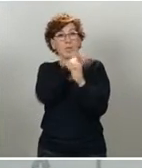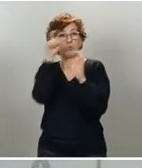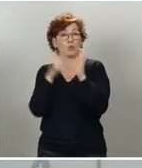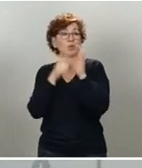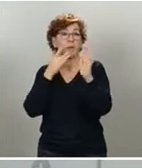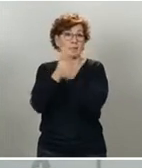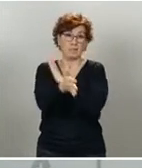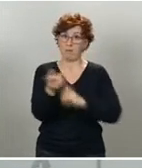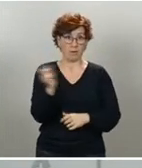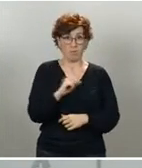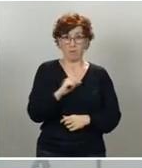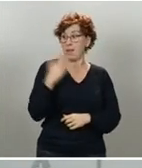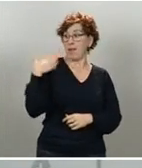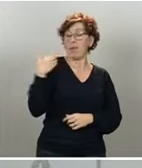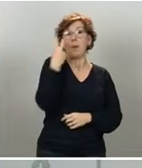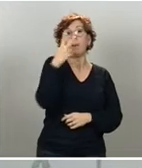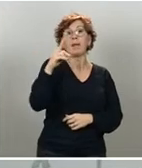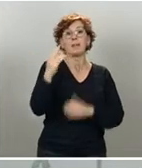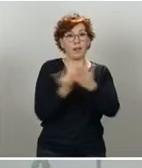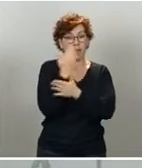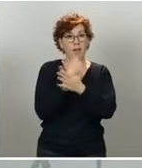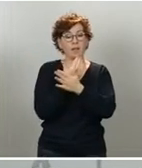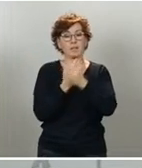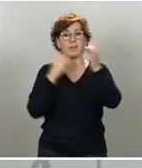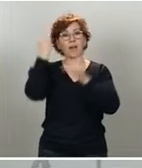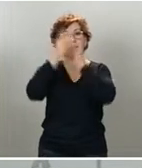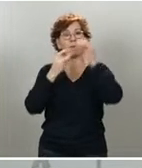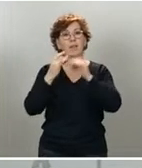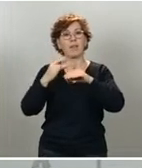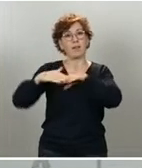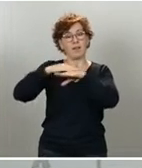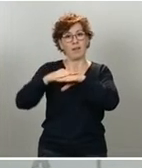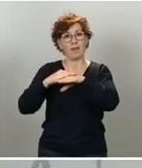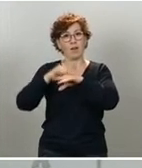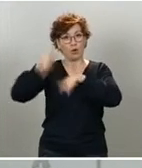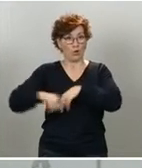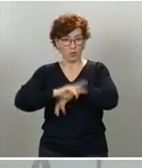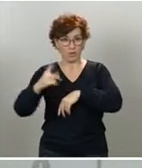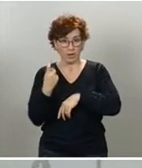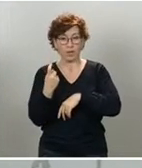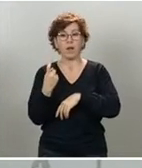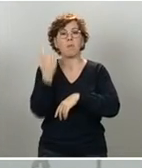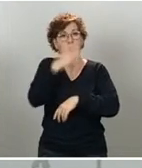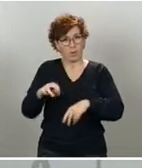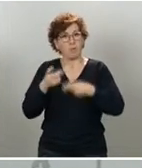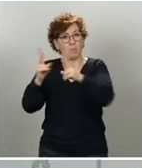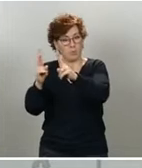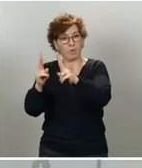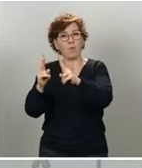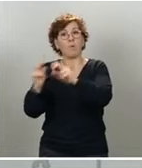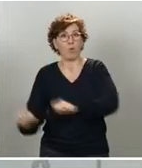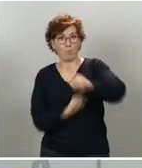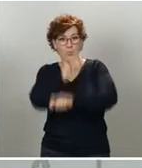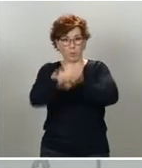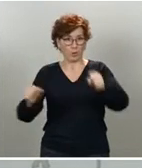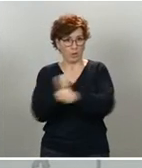días reanudamos las actividades económicas no esenciales, con protección y precauciones para los trabajadores y trabajadoras, y hemos seguido